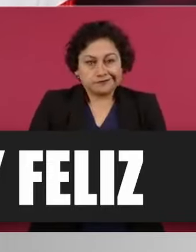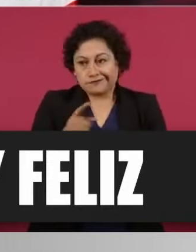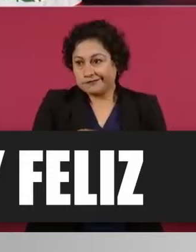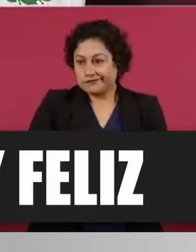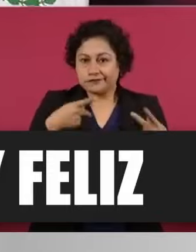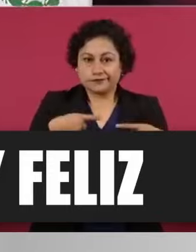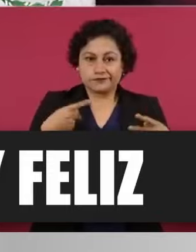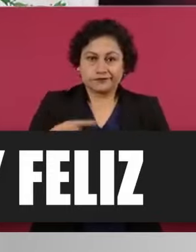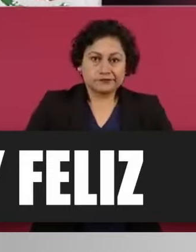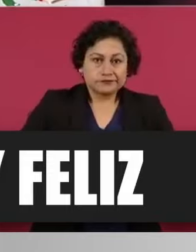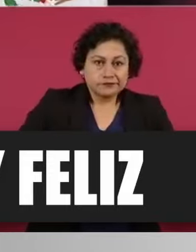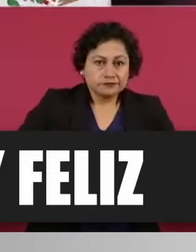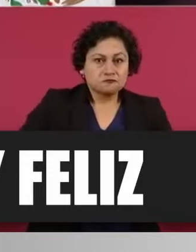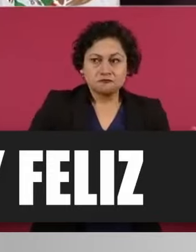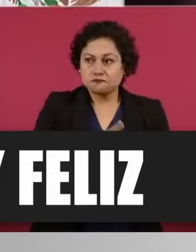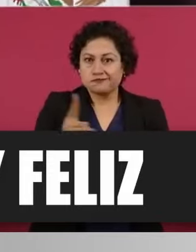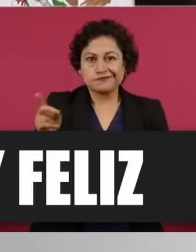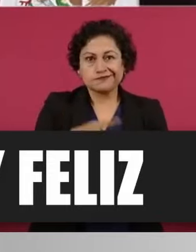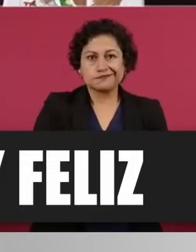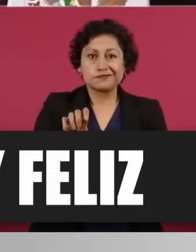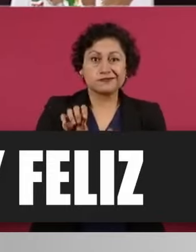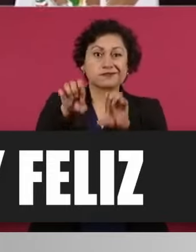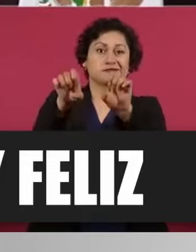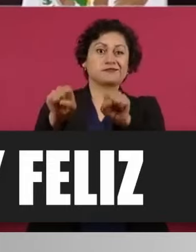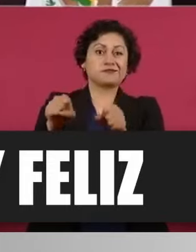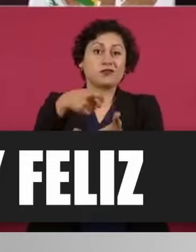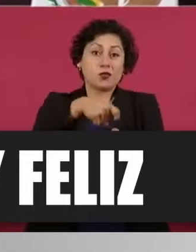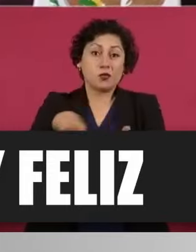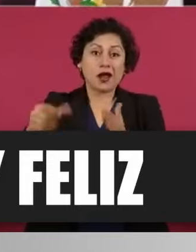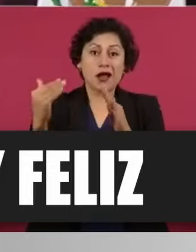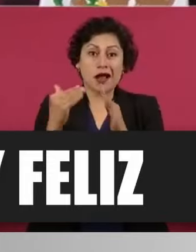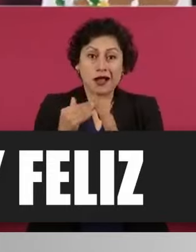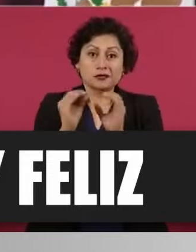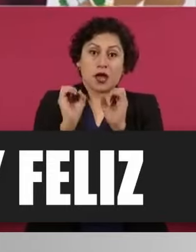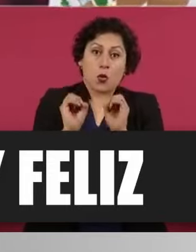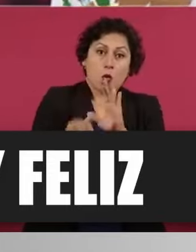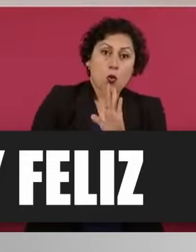casa, y es algo importantísimo.